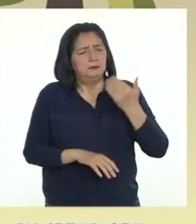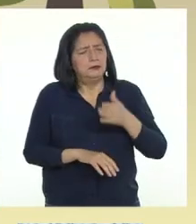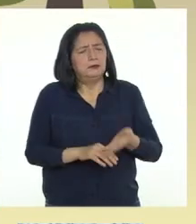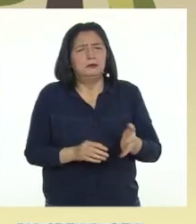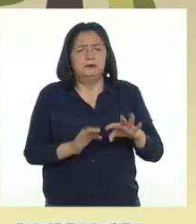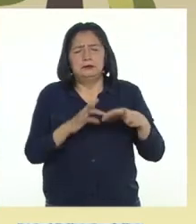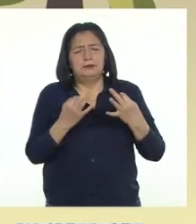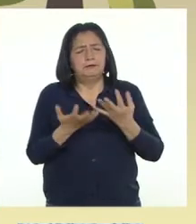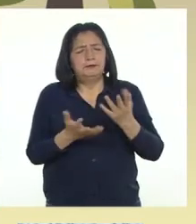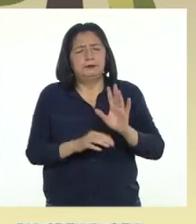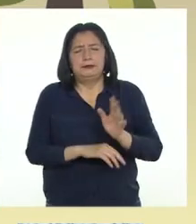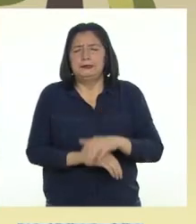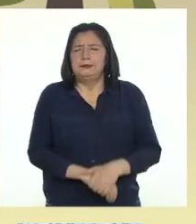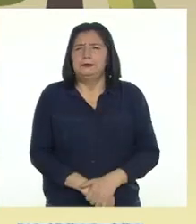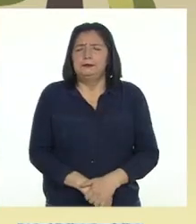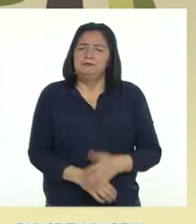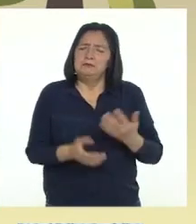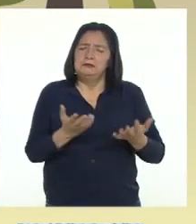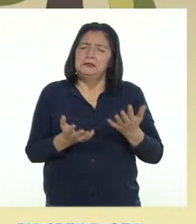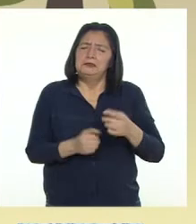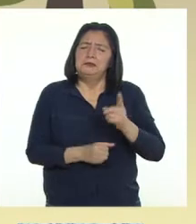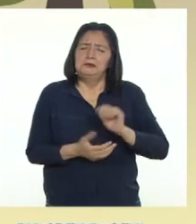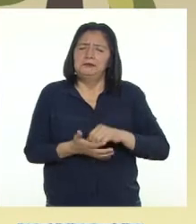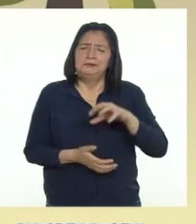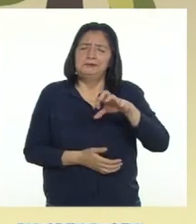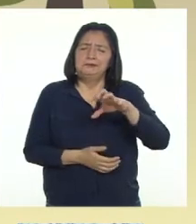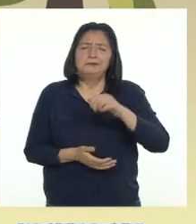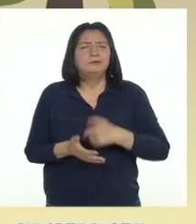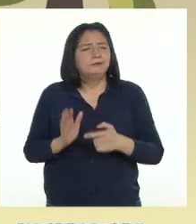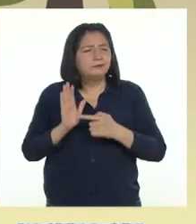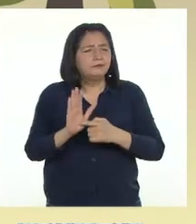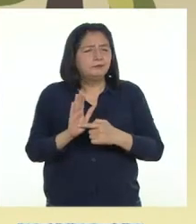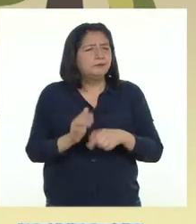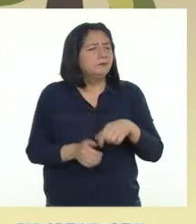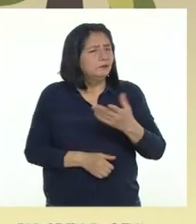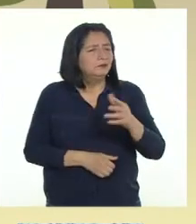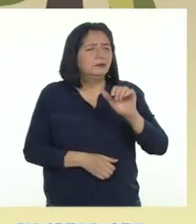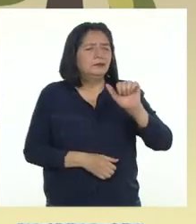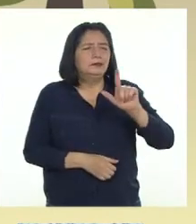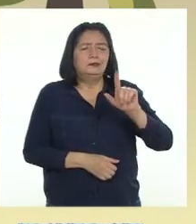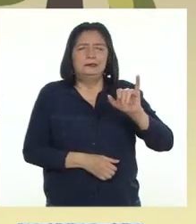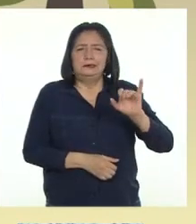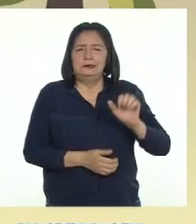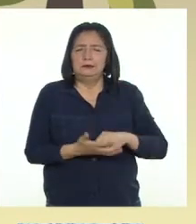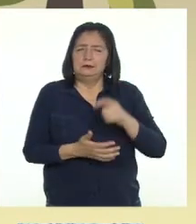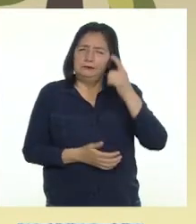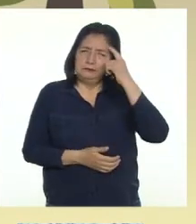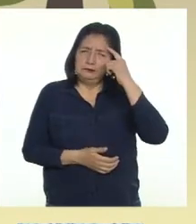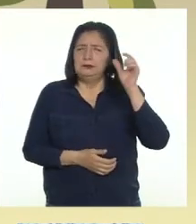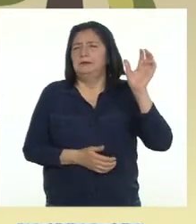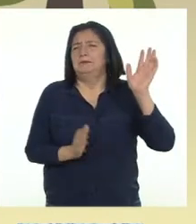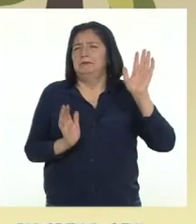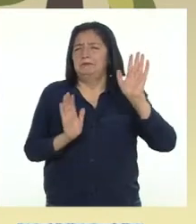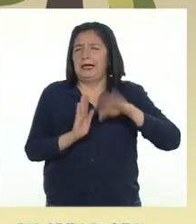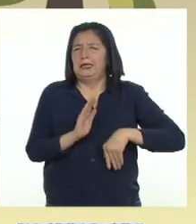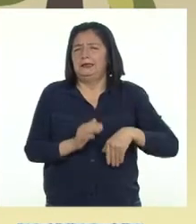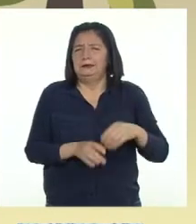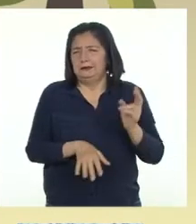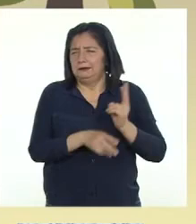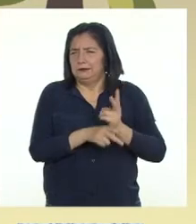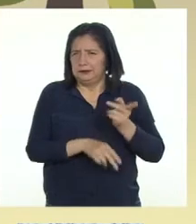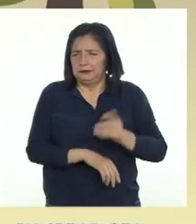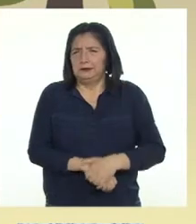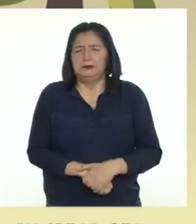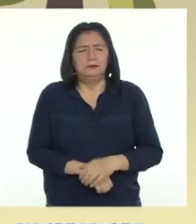de nuestra familia. Seguro la araña les presentó a Alicia para que piensen mal sobre las